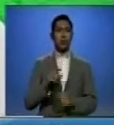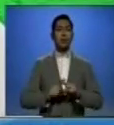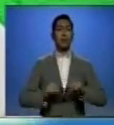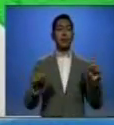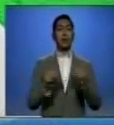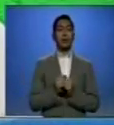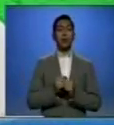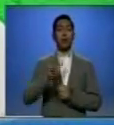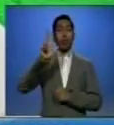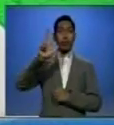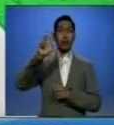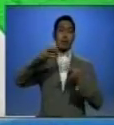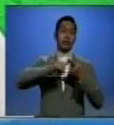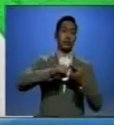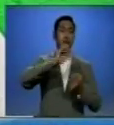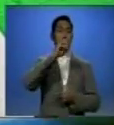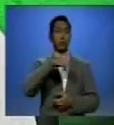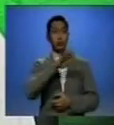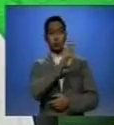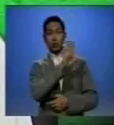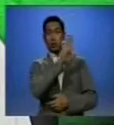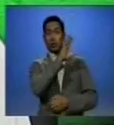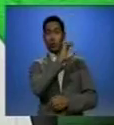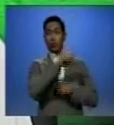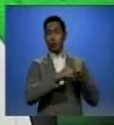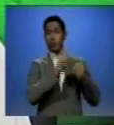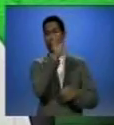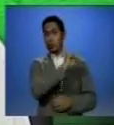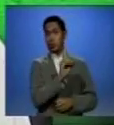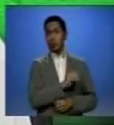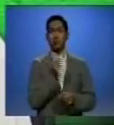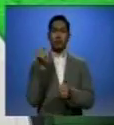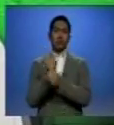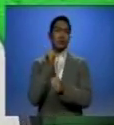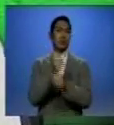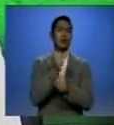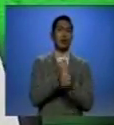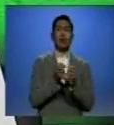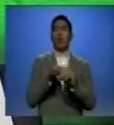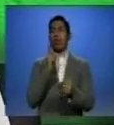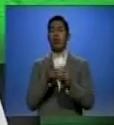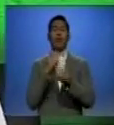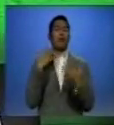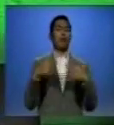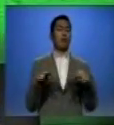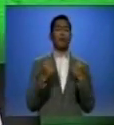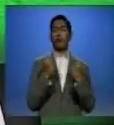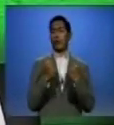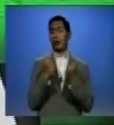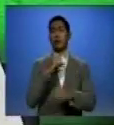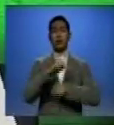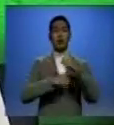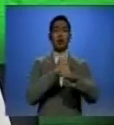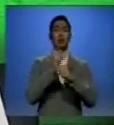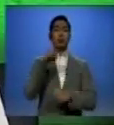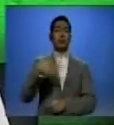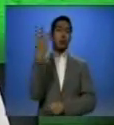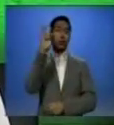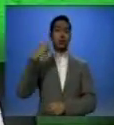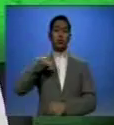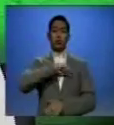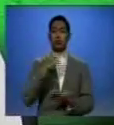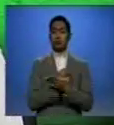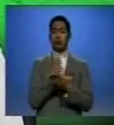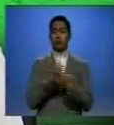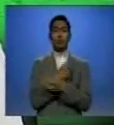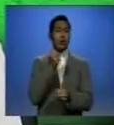de ese 0.5% hay miles de personas que están sin trabajar, ¿no? Son rostros, seres humanos. Entonces, el gran desafío del 2016 será controlar que no nos sube el